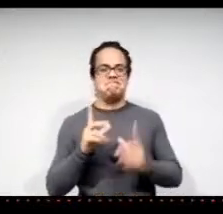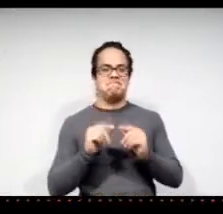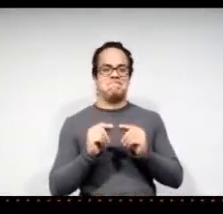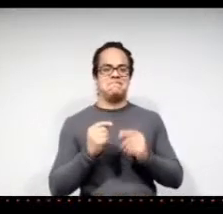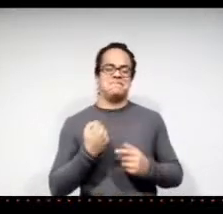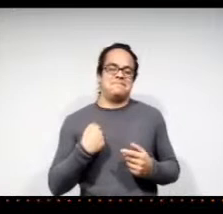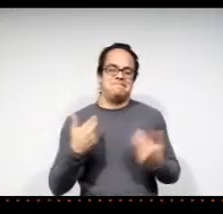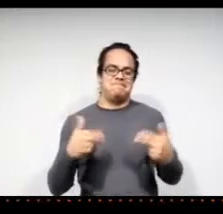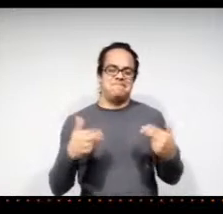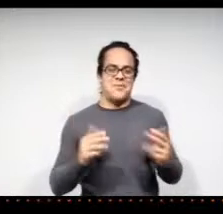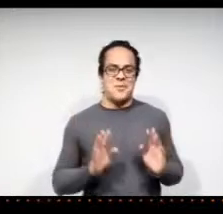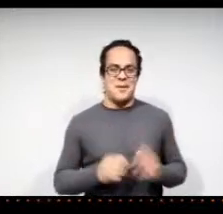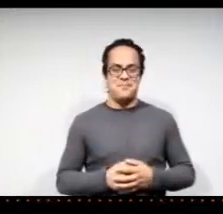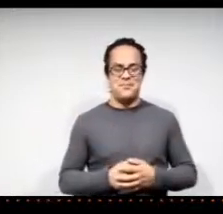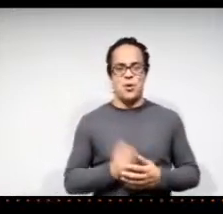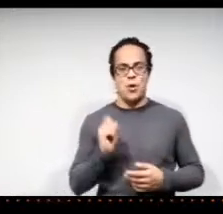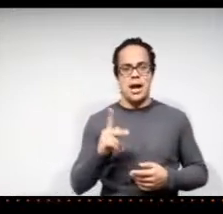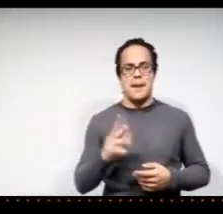diría que